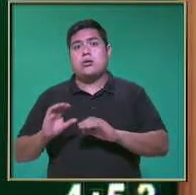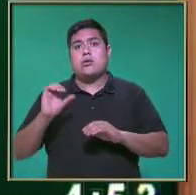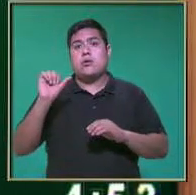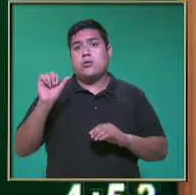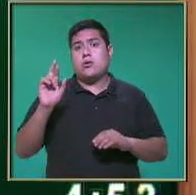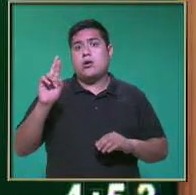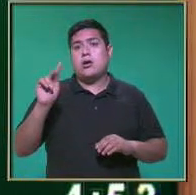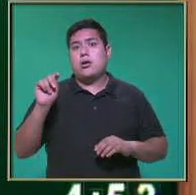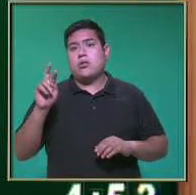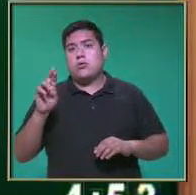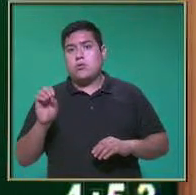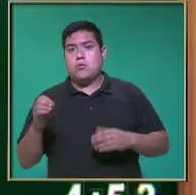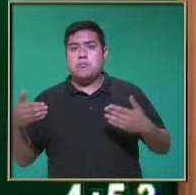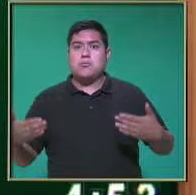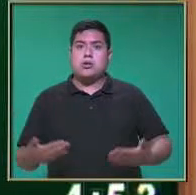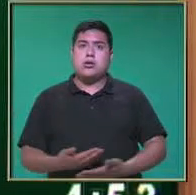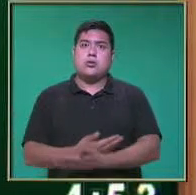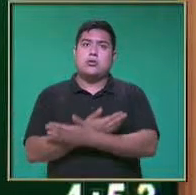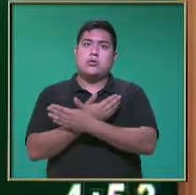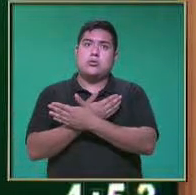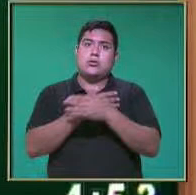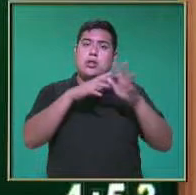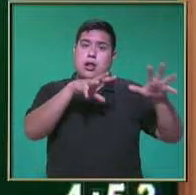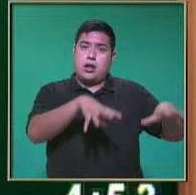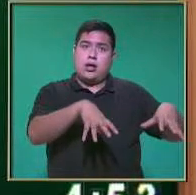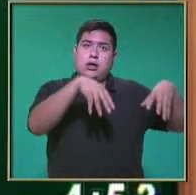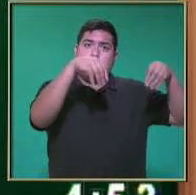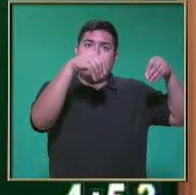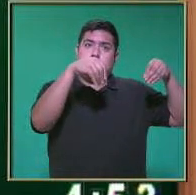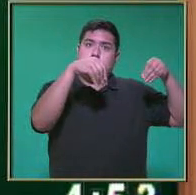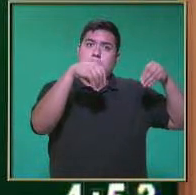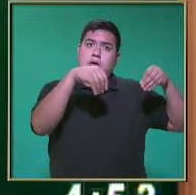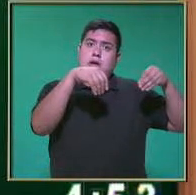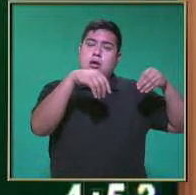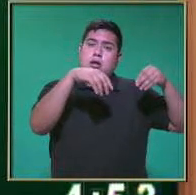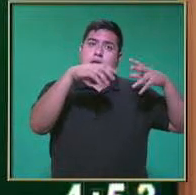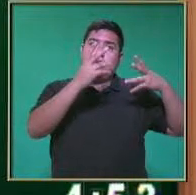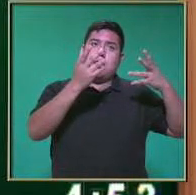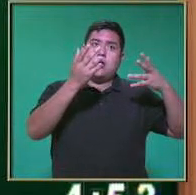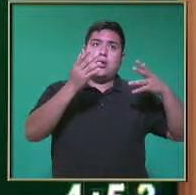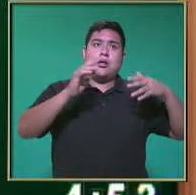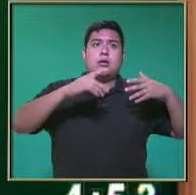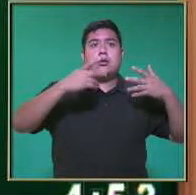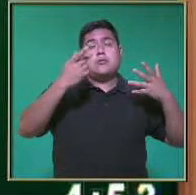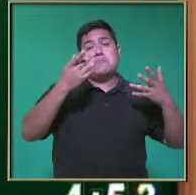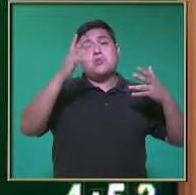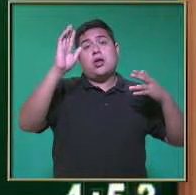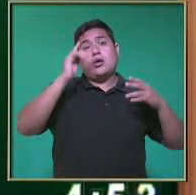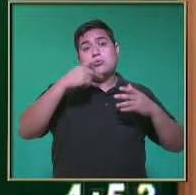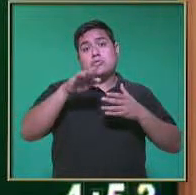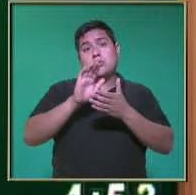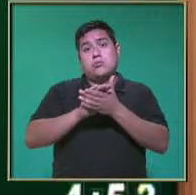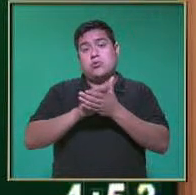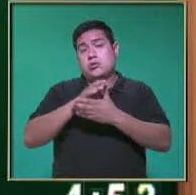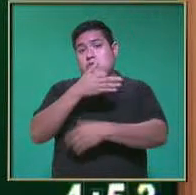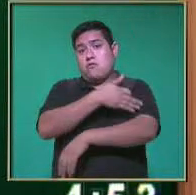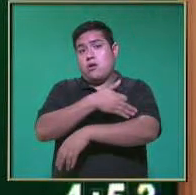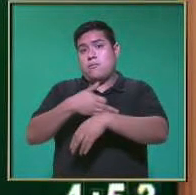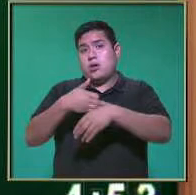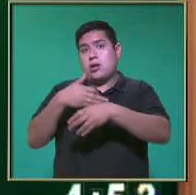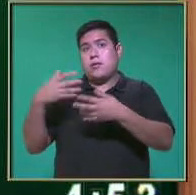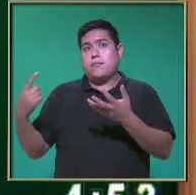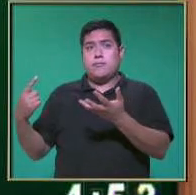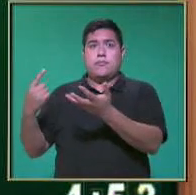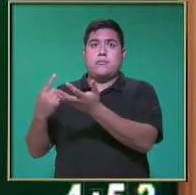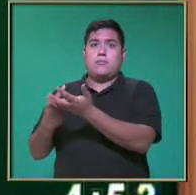nació, Merlin lo sacó del castillo y le pidió a Lord Hector y a su esposa que lo mantuvieran en su familia y que